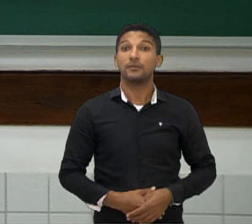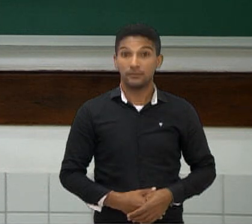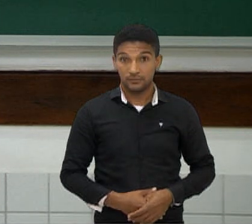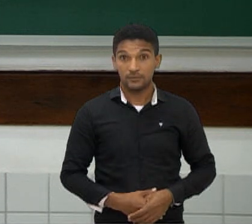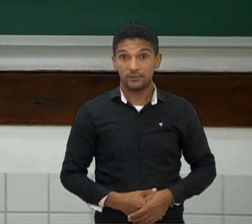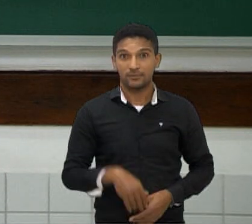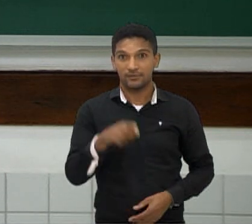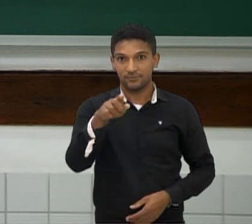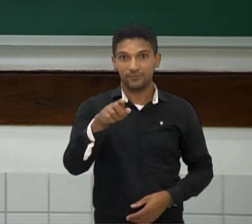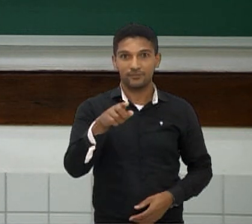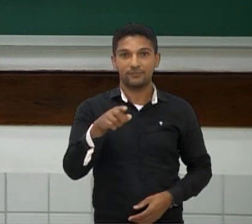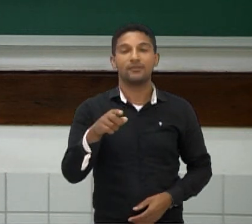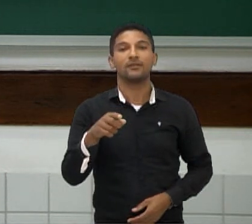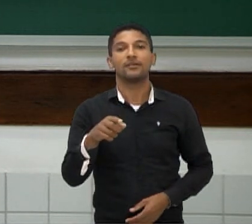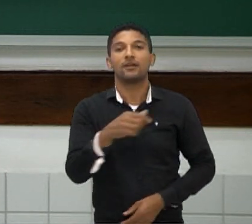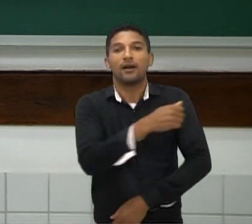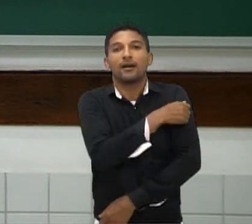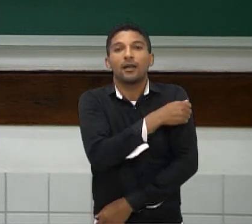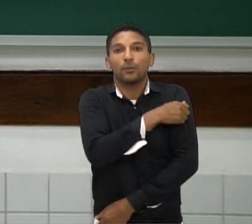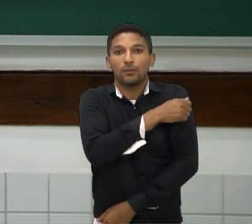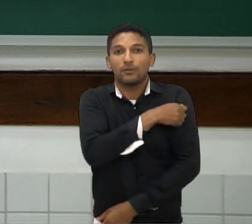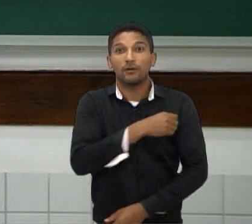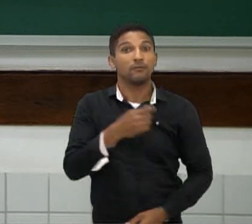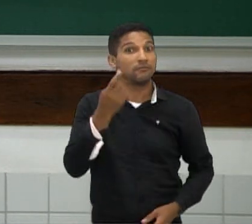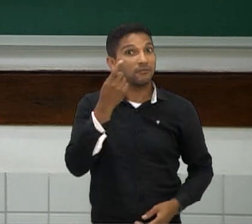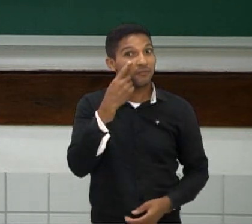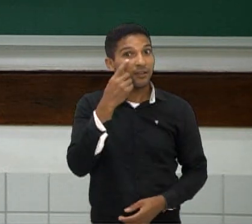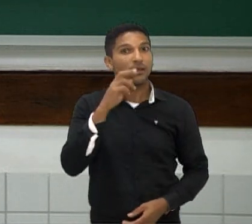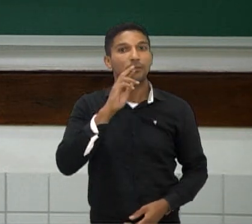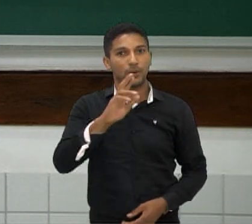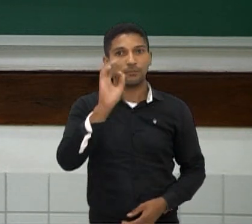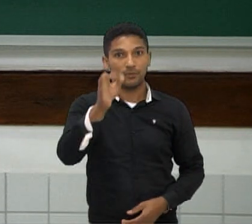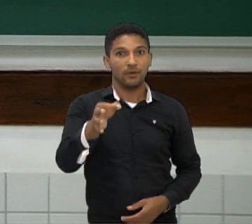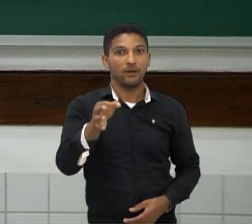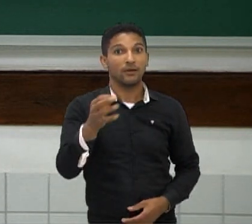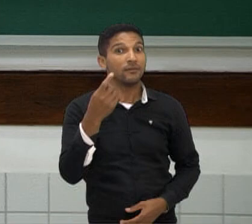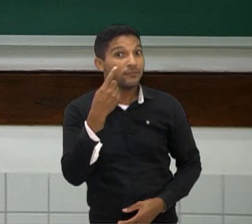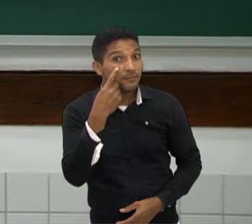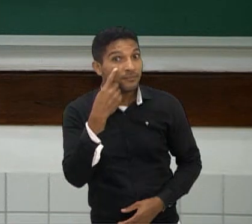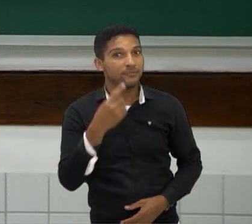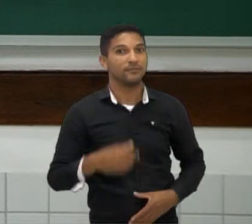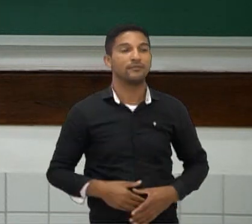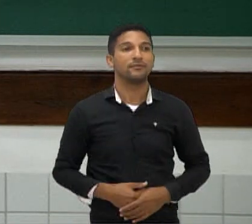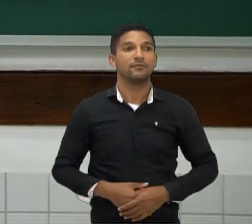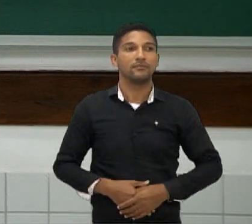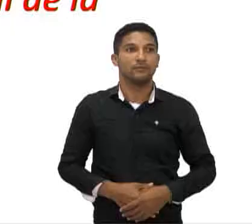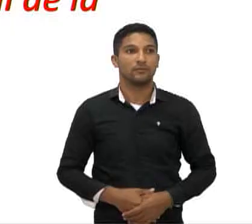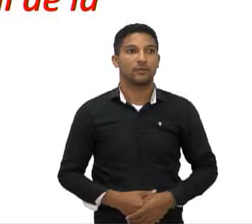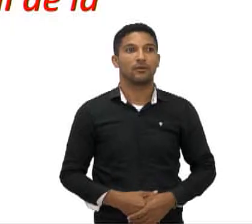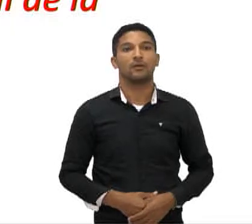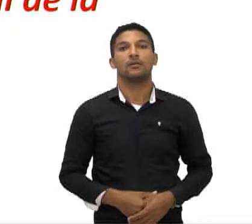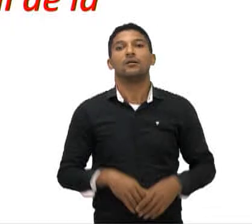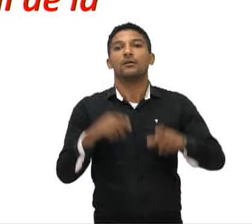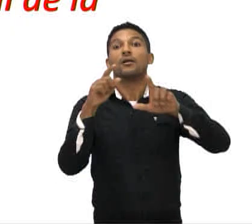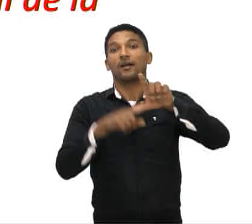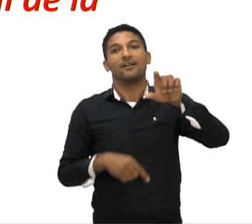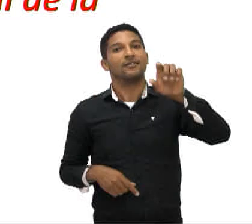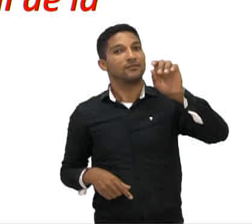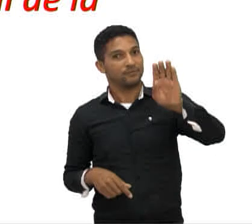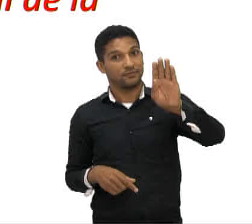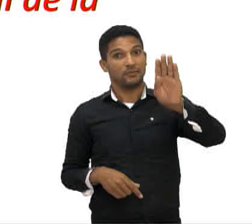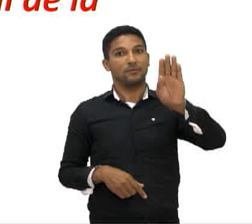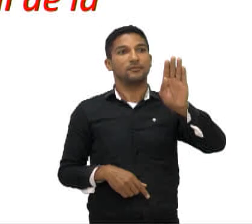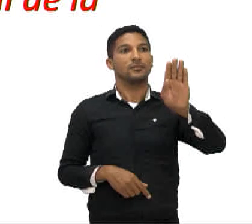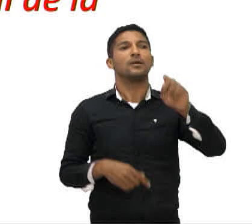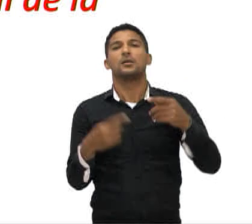E aí, chicos, vamos ver a resposta correta. Vamos a ver. Aí,